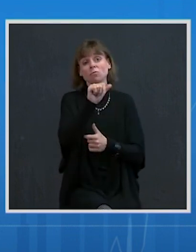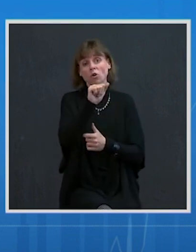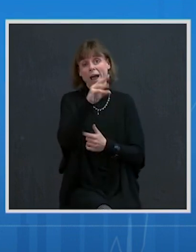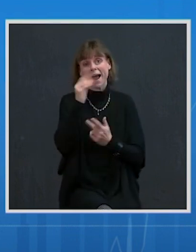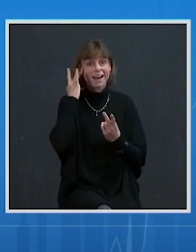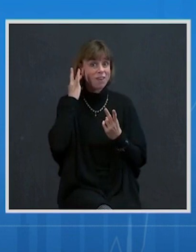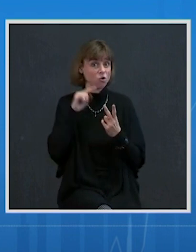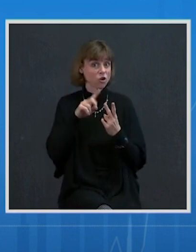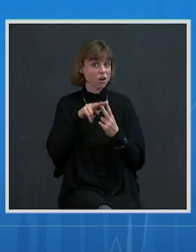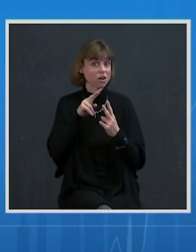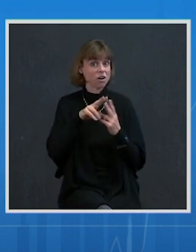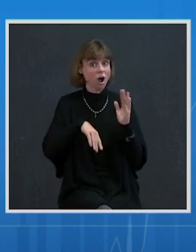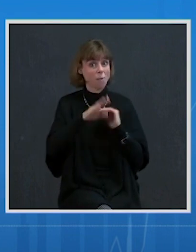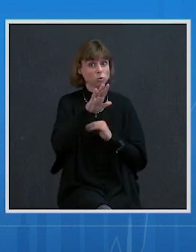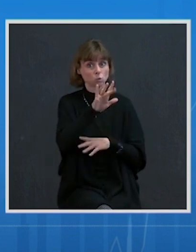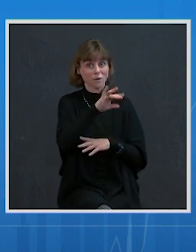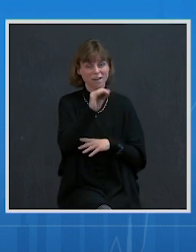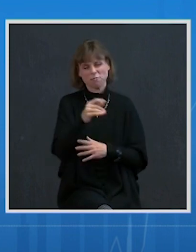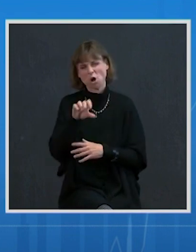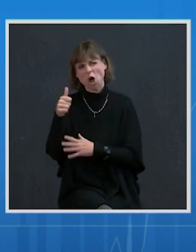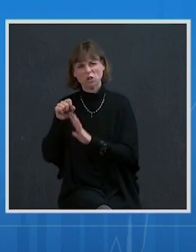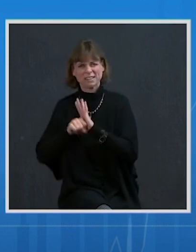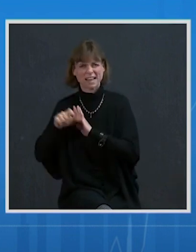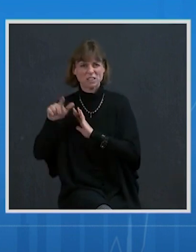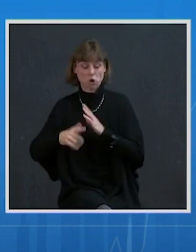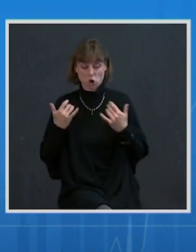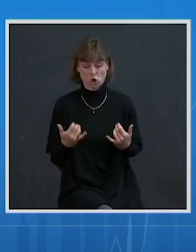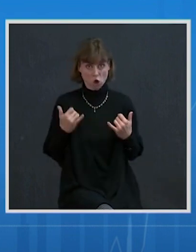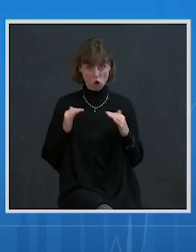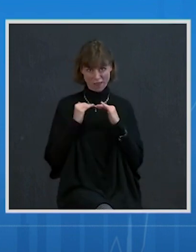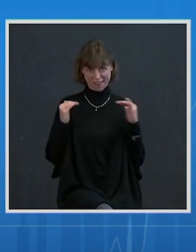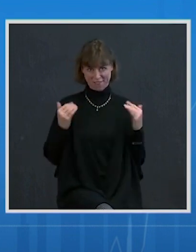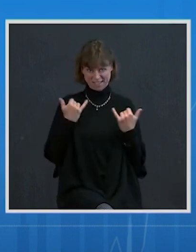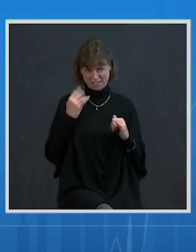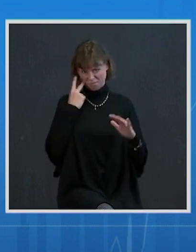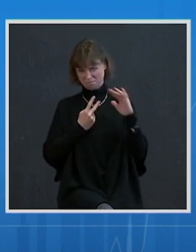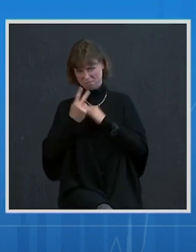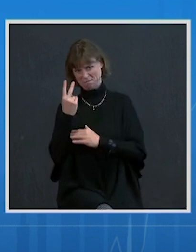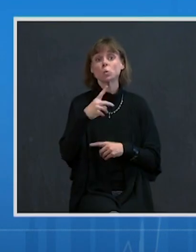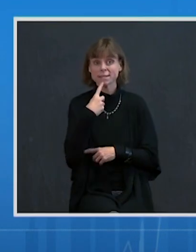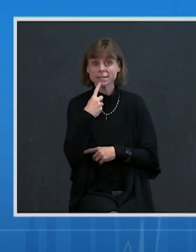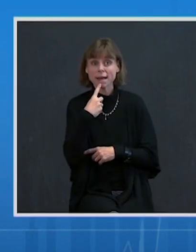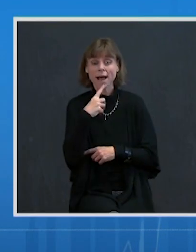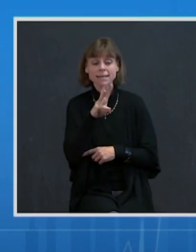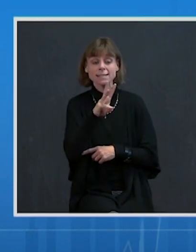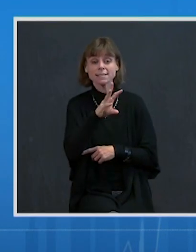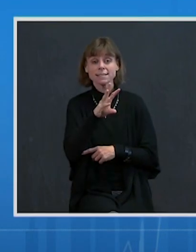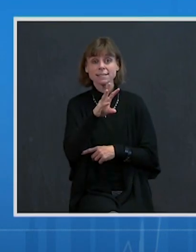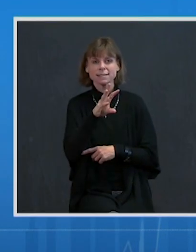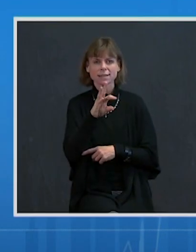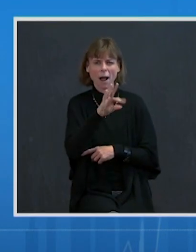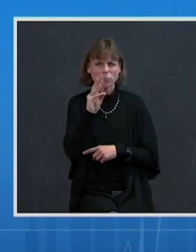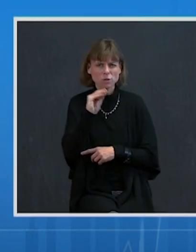proyectan que para finales de marzo, principios de abril, B.1.1.7 será el variante dominante. El equipo de respuesta especial